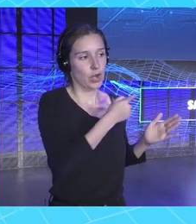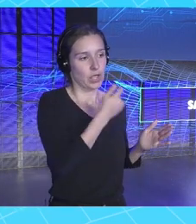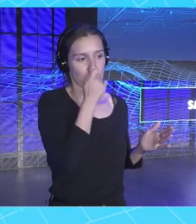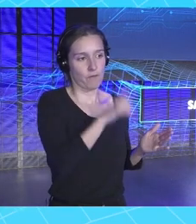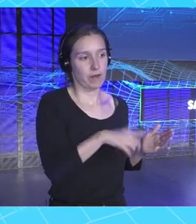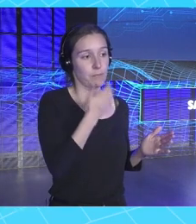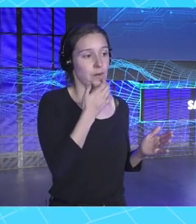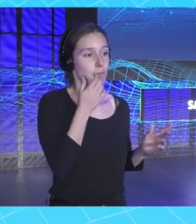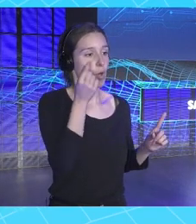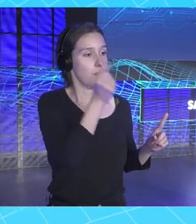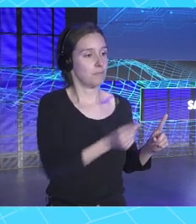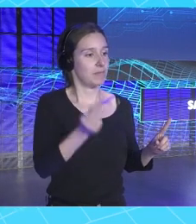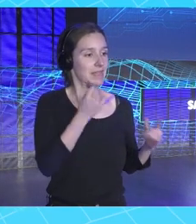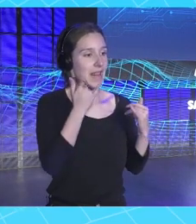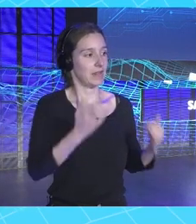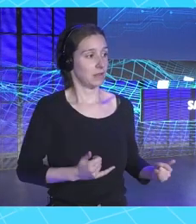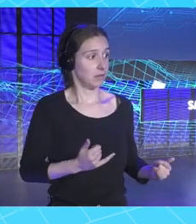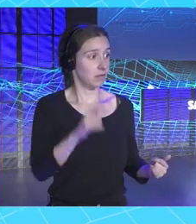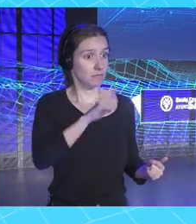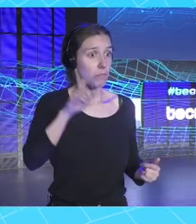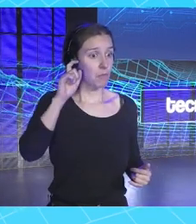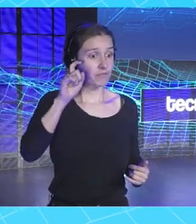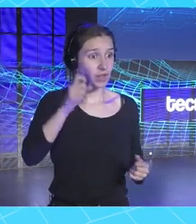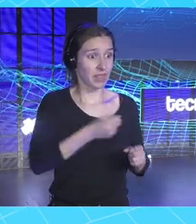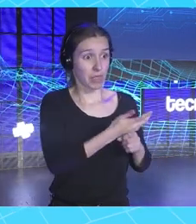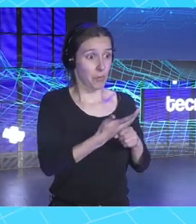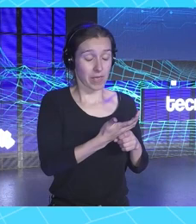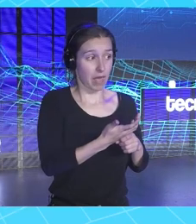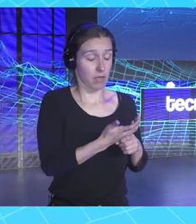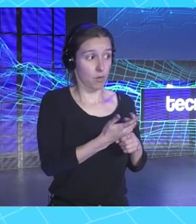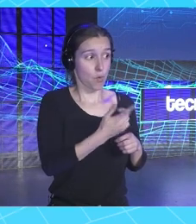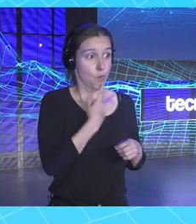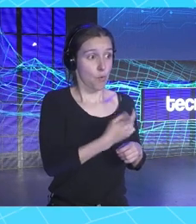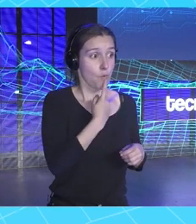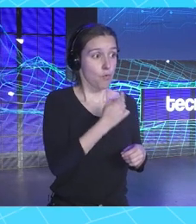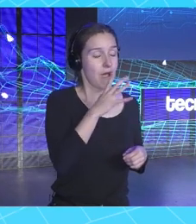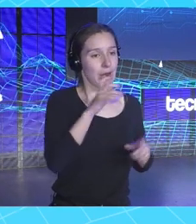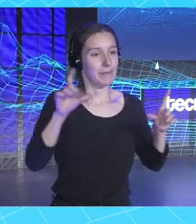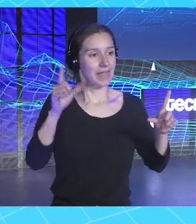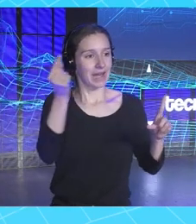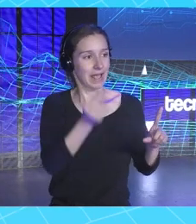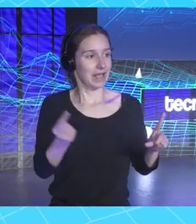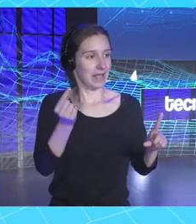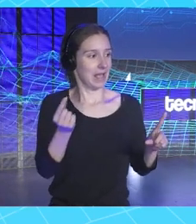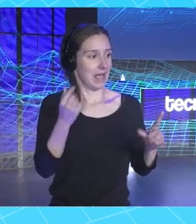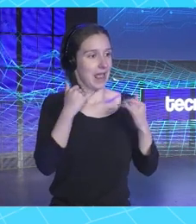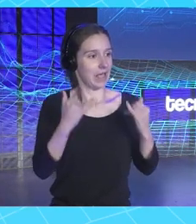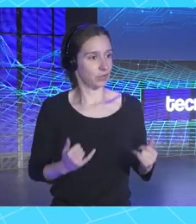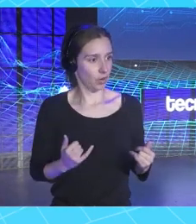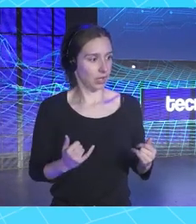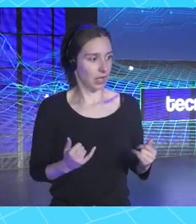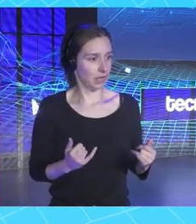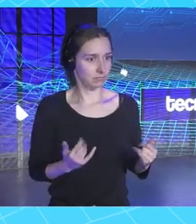las pizarras electrónicas hemos visto que los profesores no sacarán con los DVD durante años y les ponemos pizarras electrónicas en que estábamos